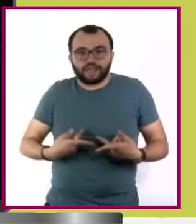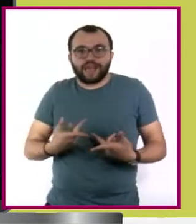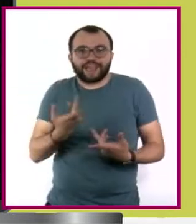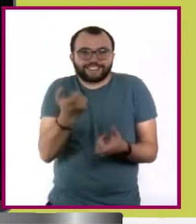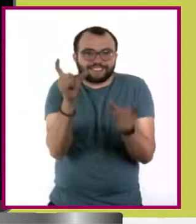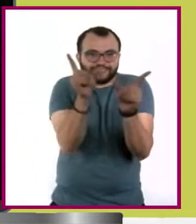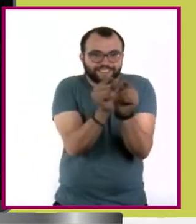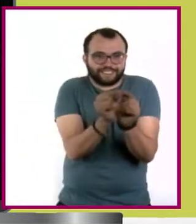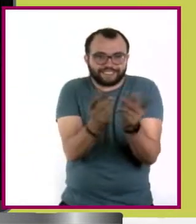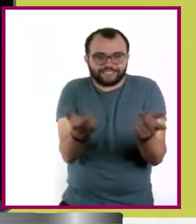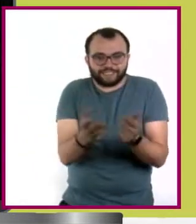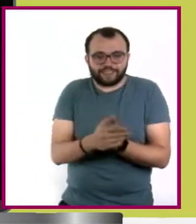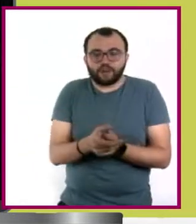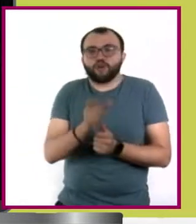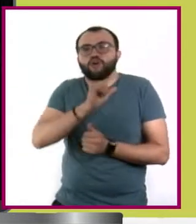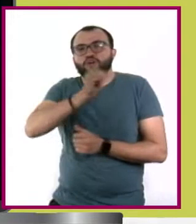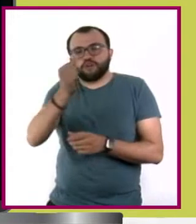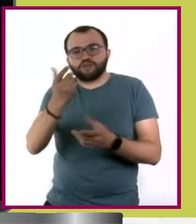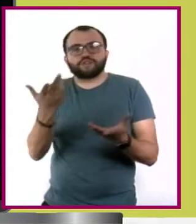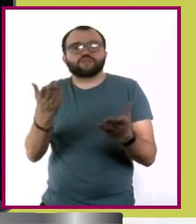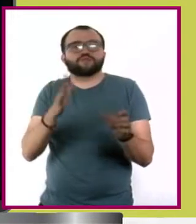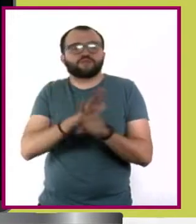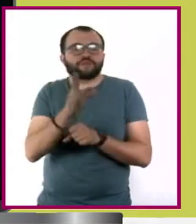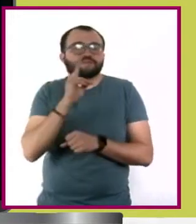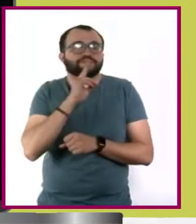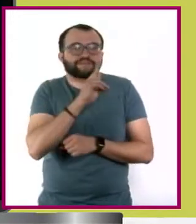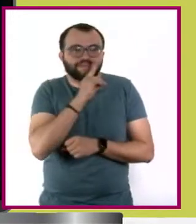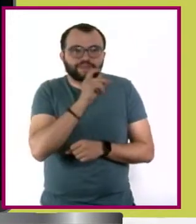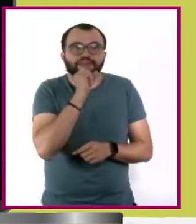resumen cuando prendemos la televisión en algún noticiero,